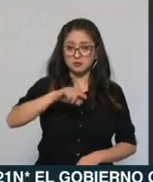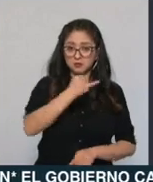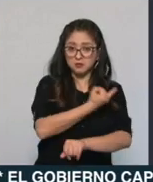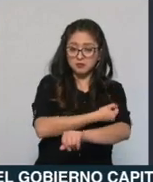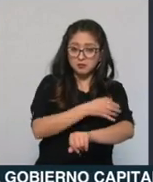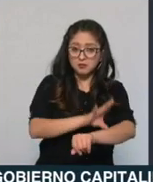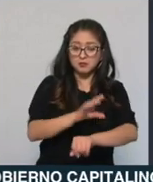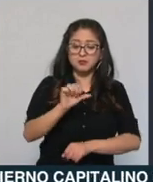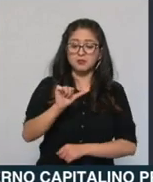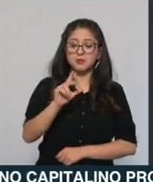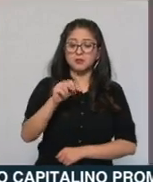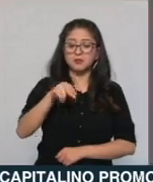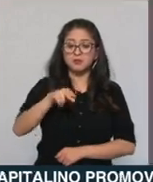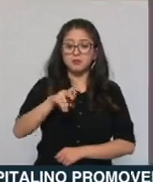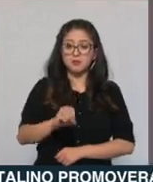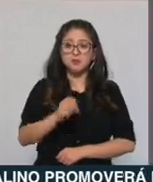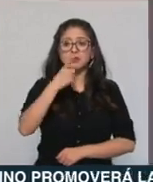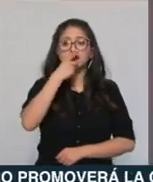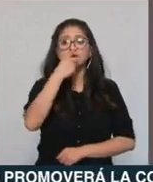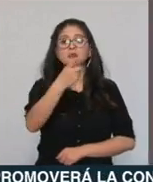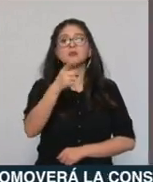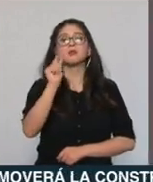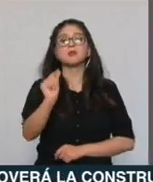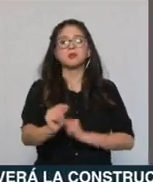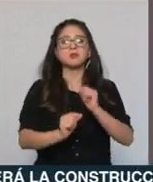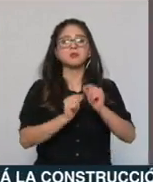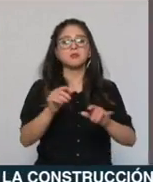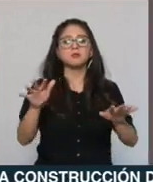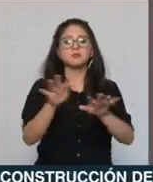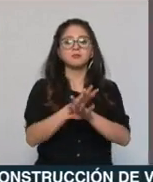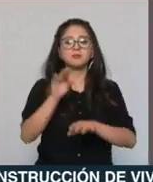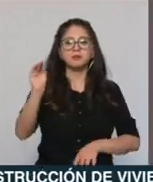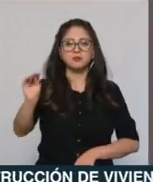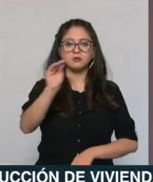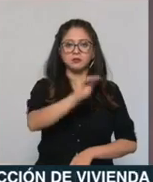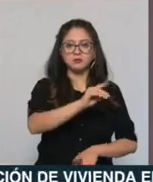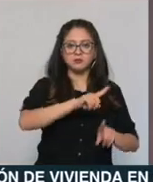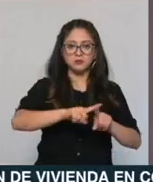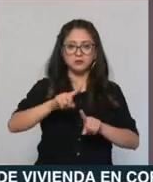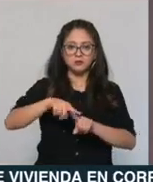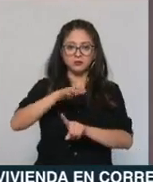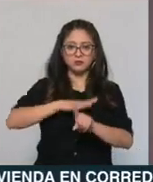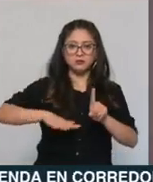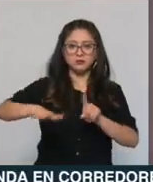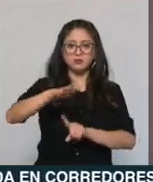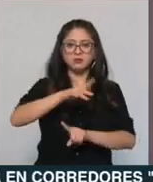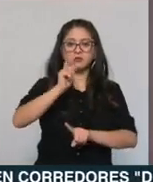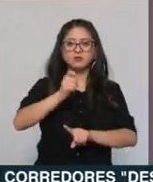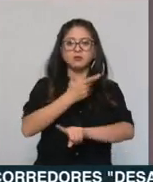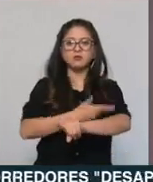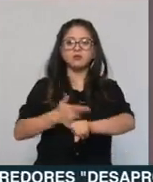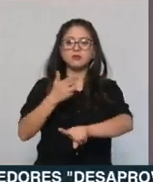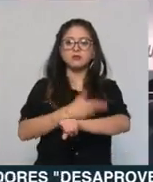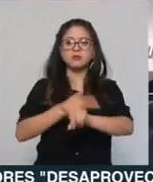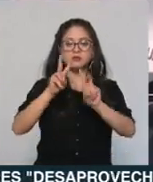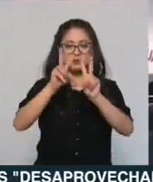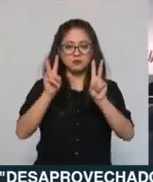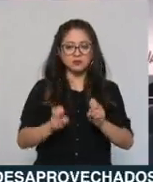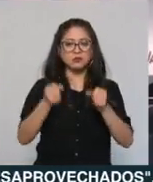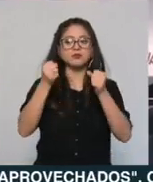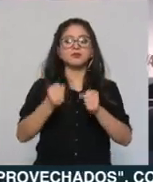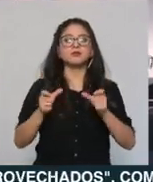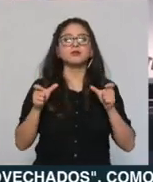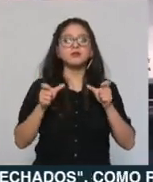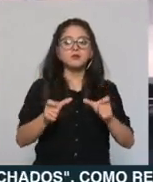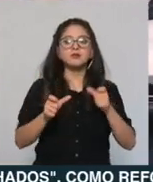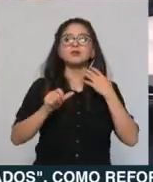lo solicita, se moverán a otras colonias. Todas las acciones del gobierno capitalino en materia de seguridad y en otros